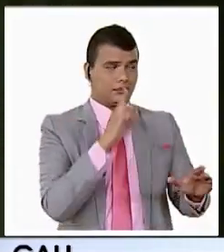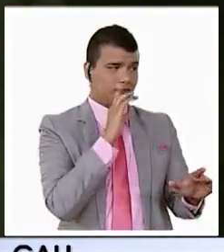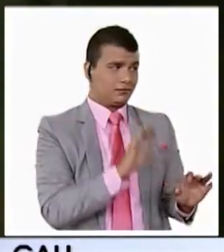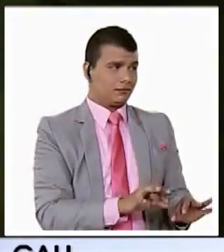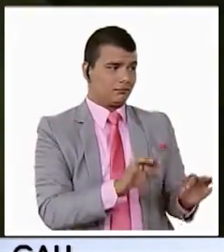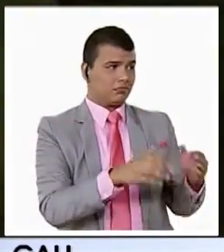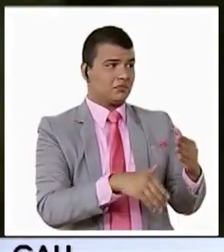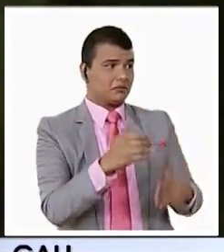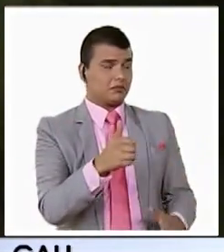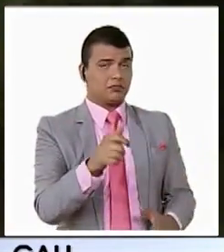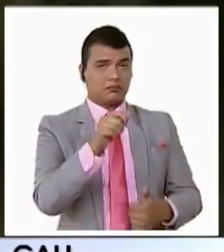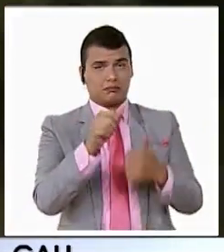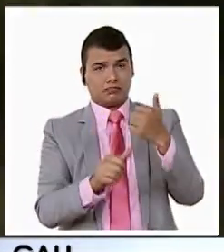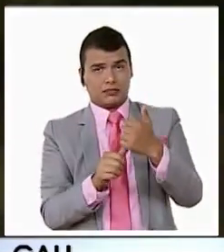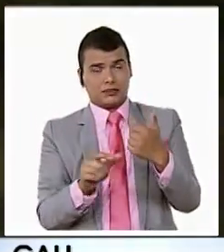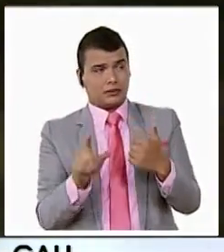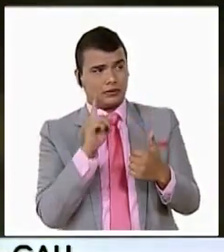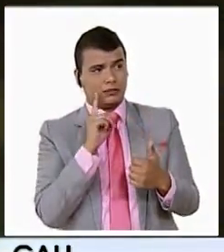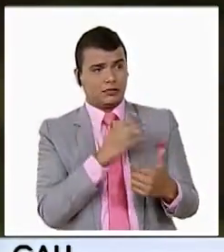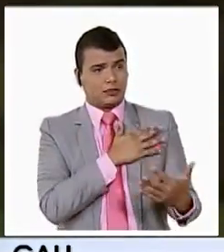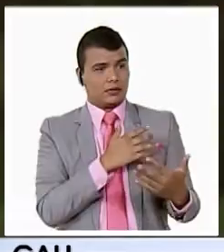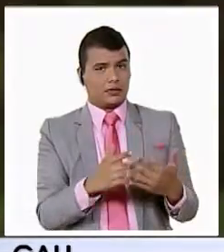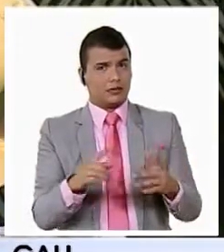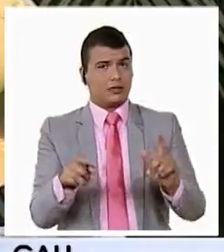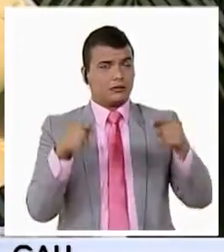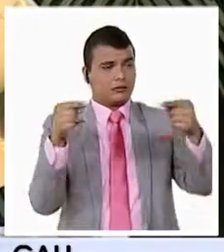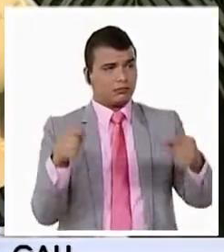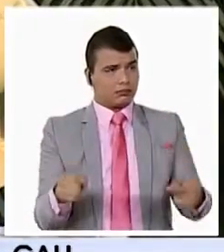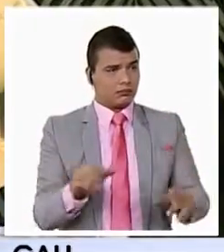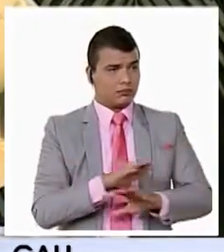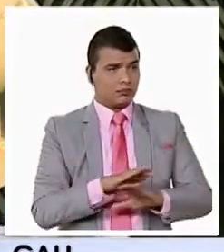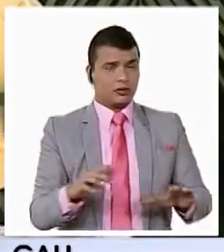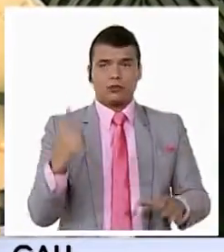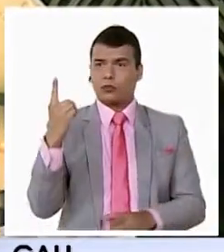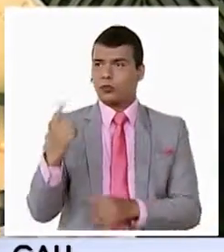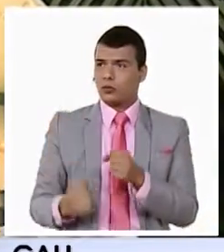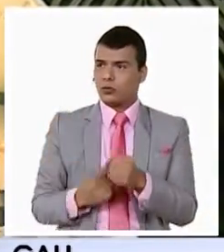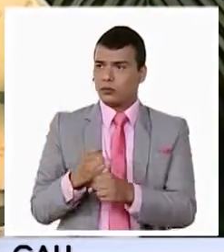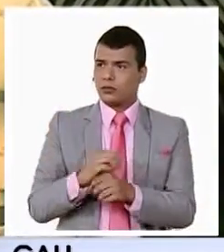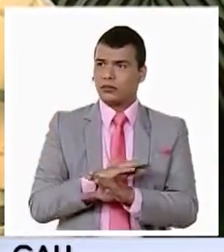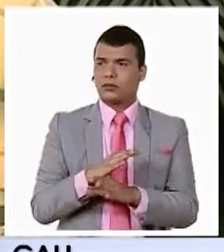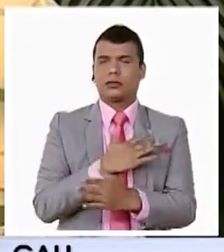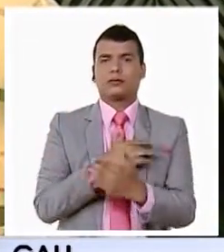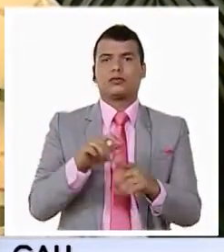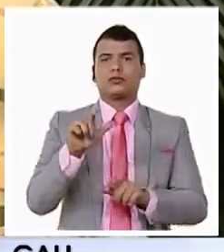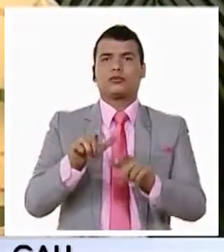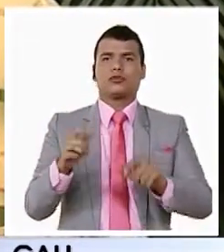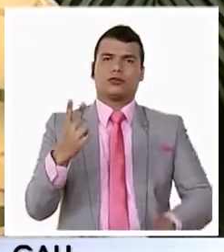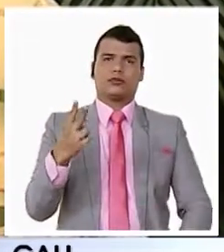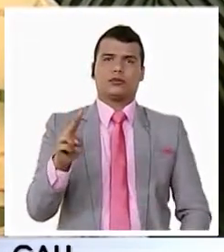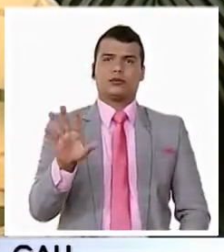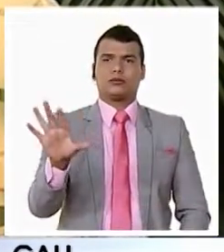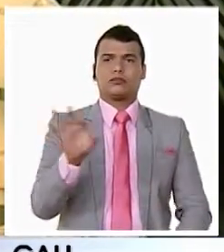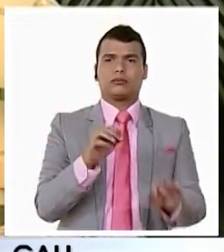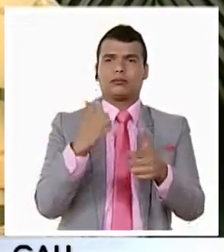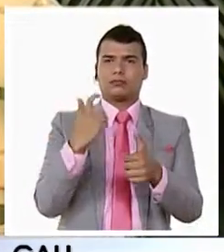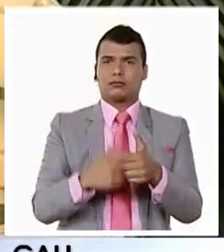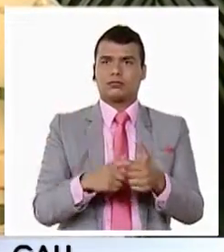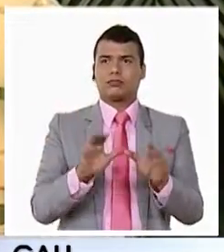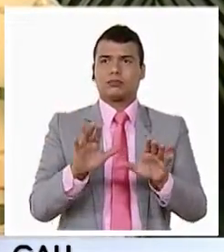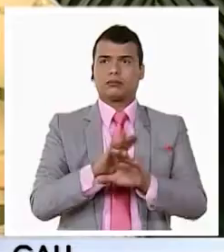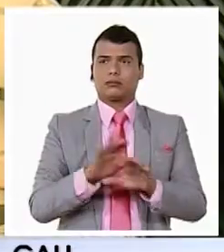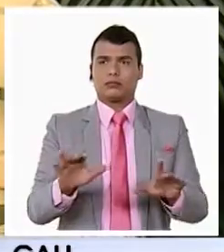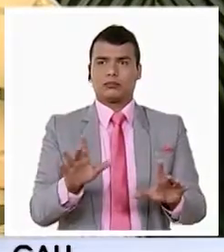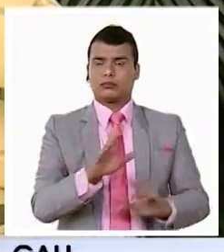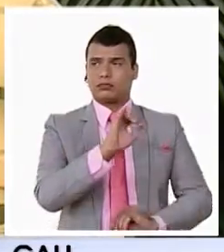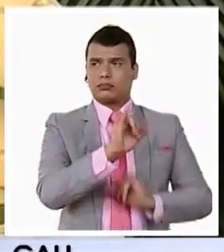Bernardo Redín, su asistente, en lo que va del torneo colombiano. En un año completo se fueron 12 jugadores que el mercado